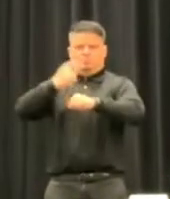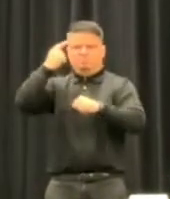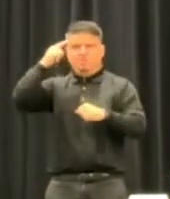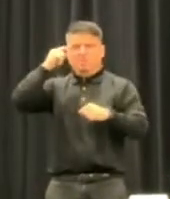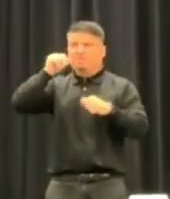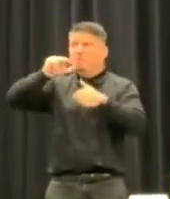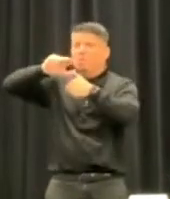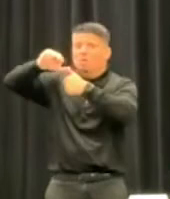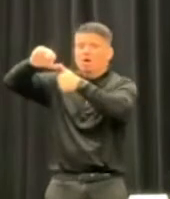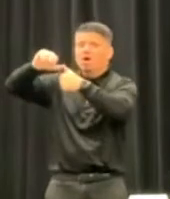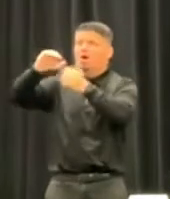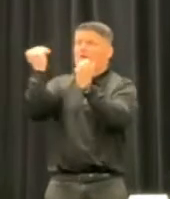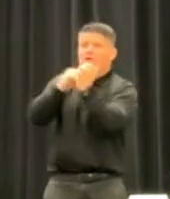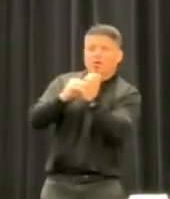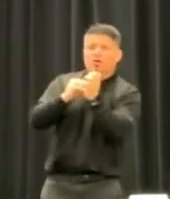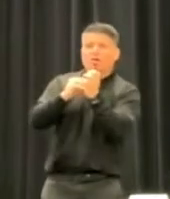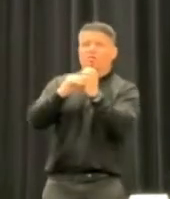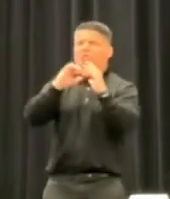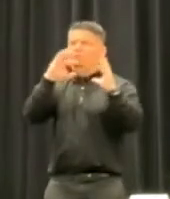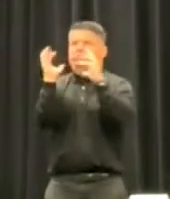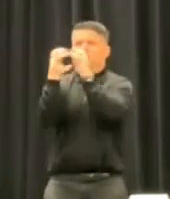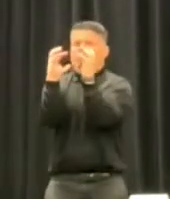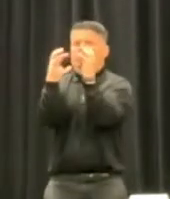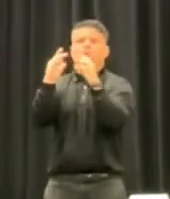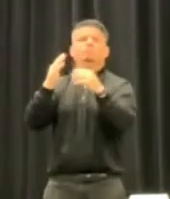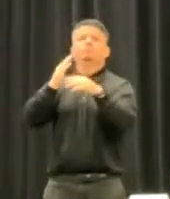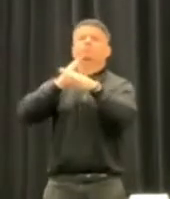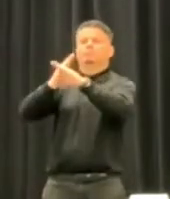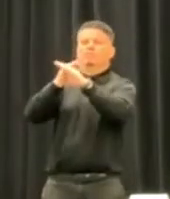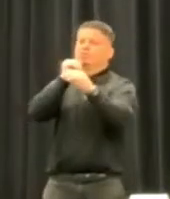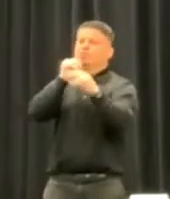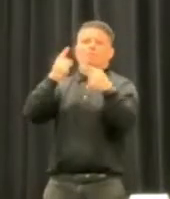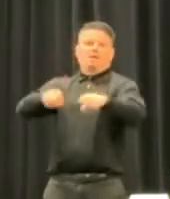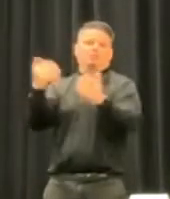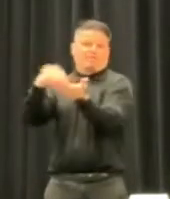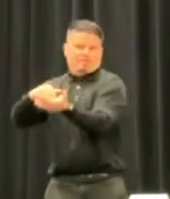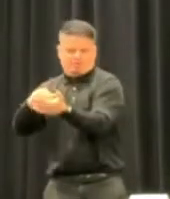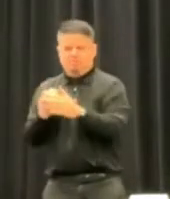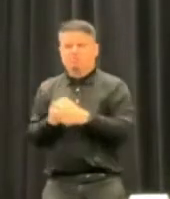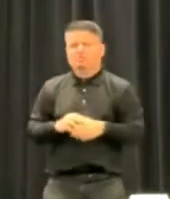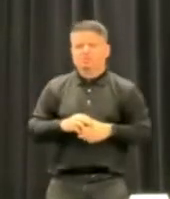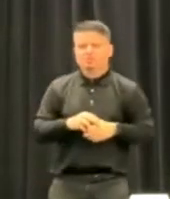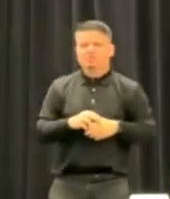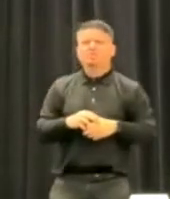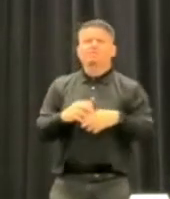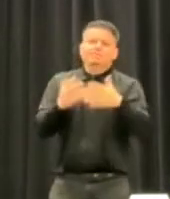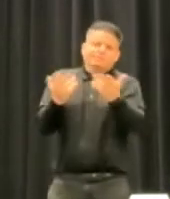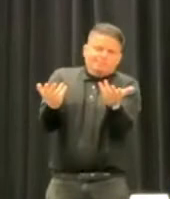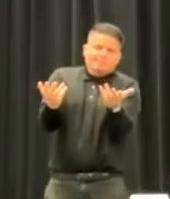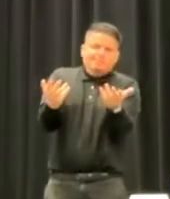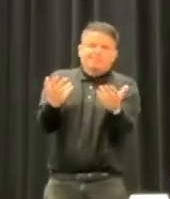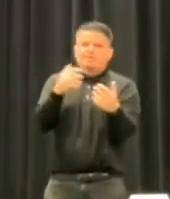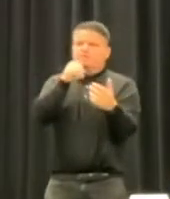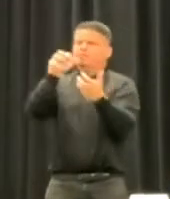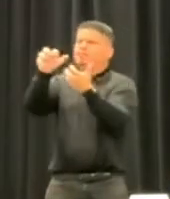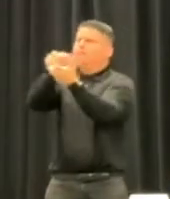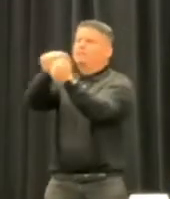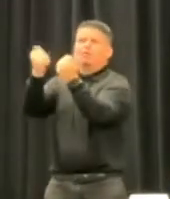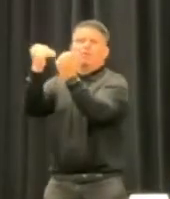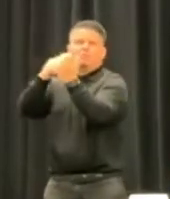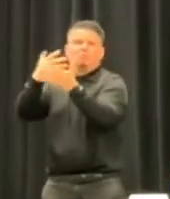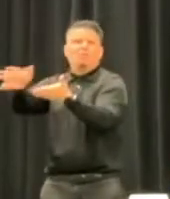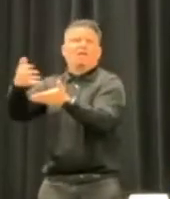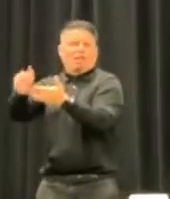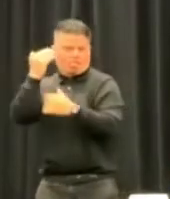campo que puede puede suceder pero que no sea tan fácil que los pongan en deterioro acá en mi